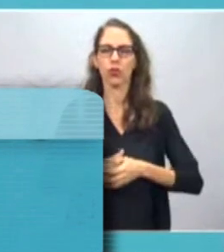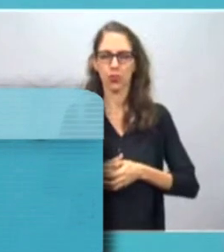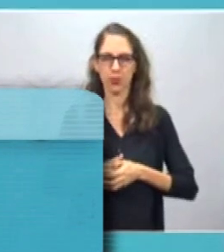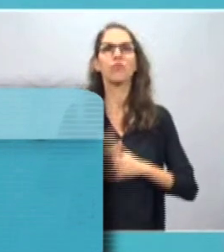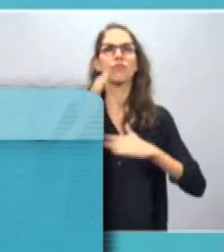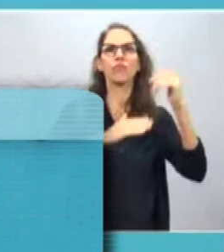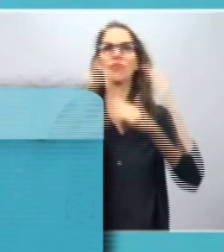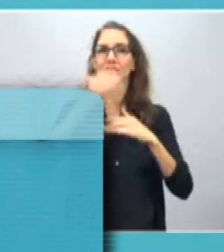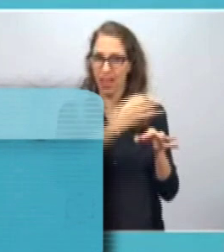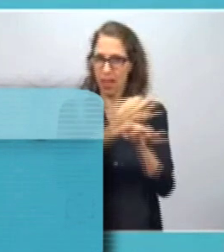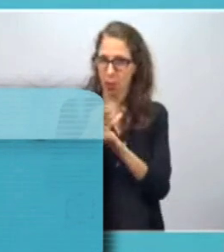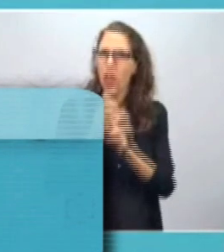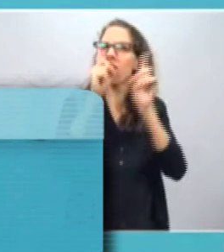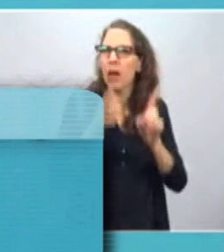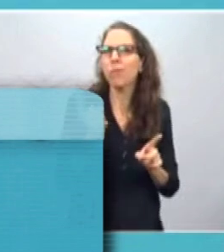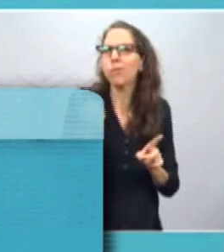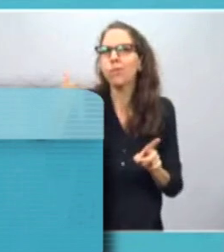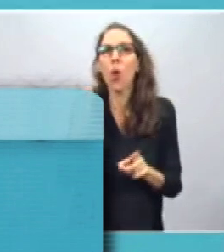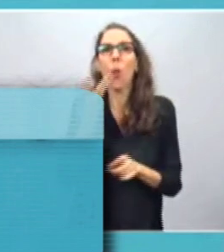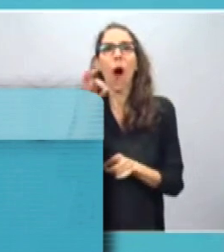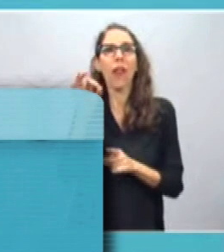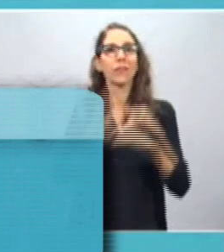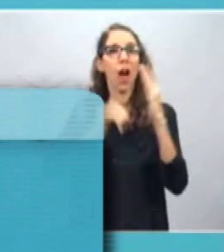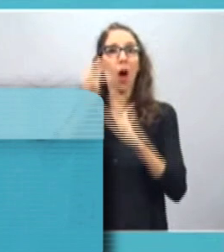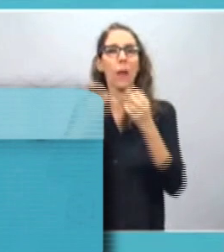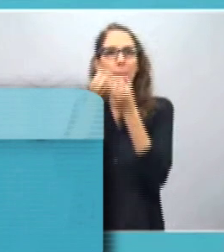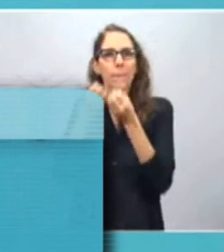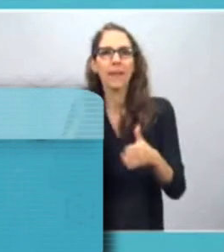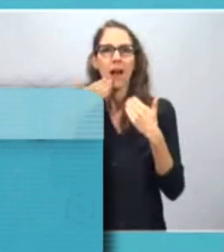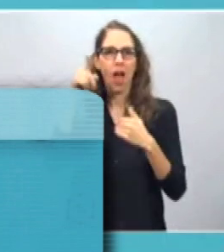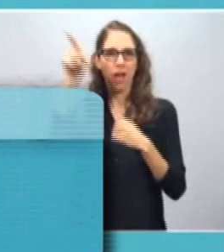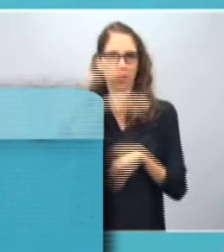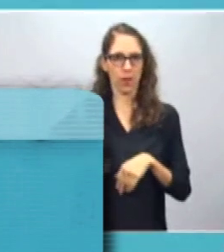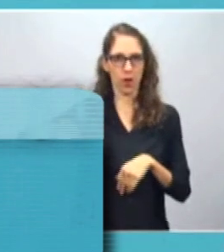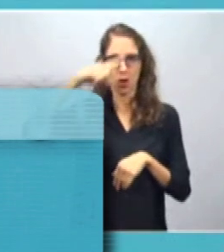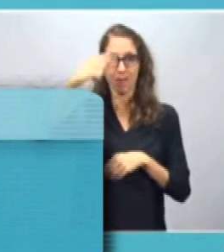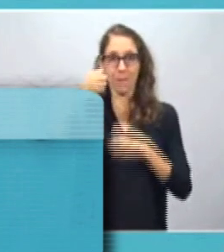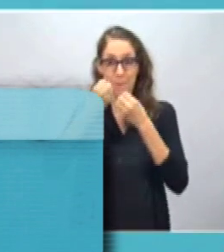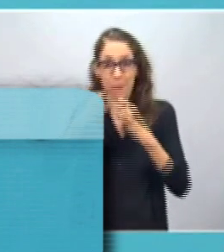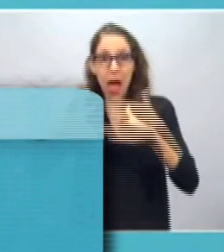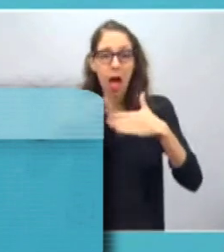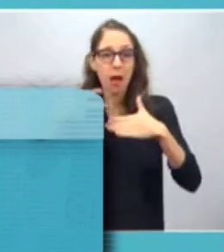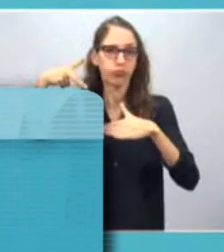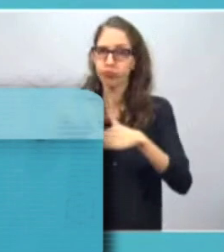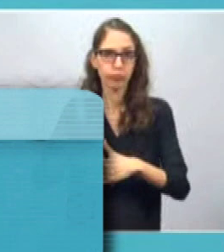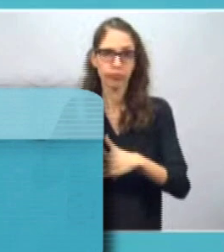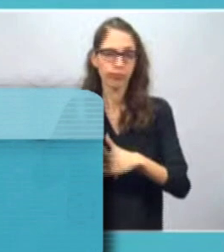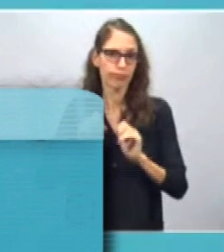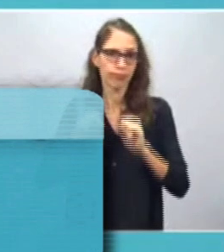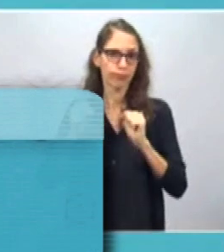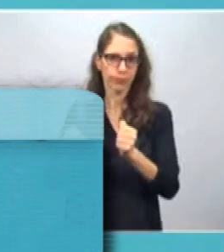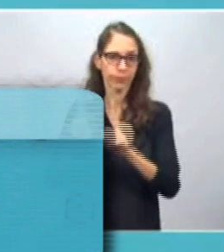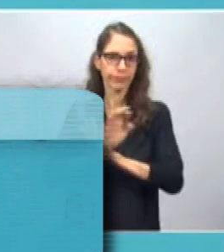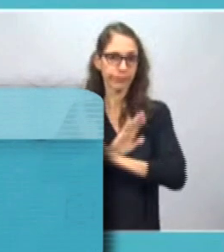de infraestructura escolar había 40 obras que estaba llevando adelante el Gobierno Nacional, que las dejó abandonadas, que las dejó